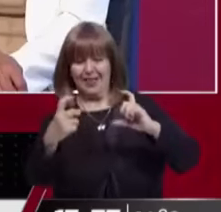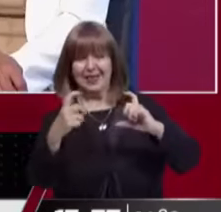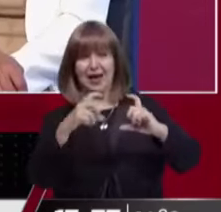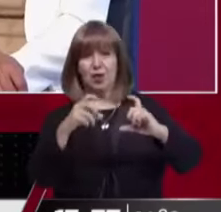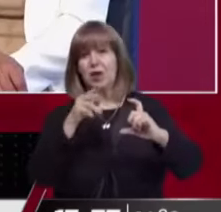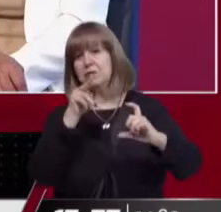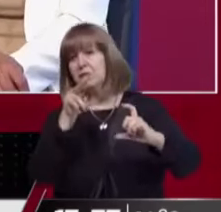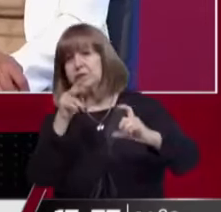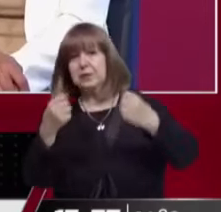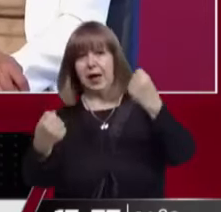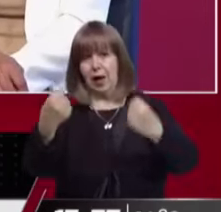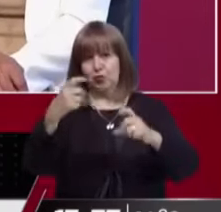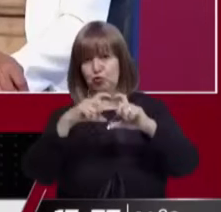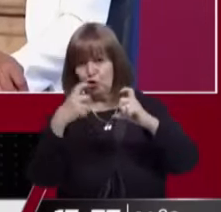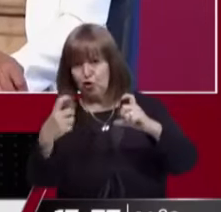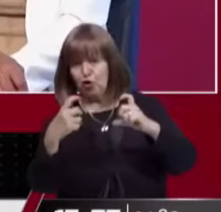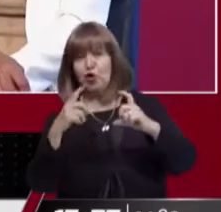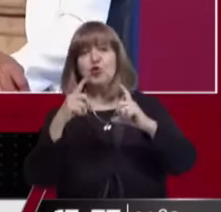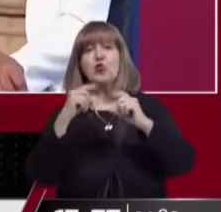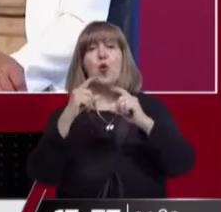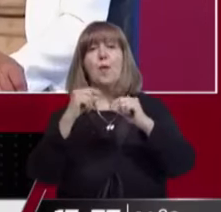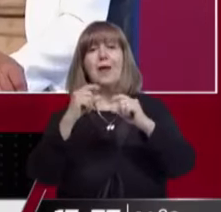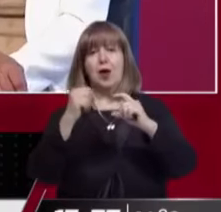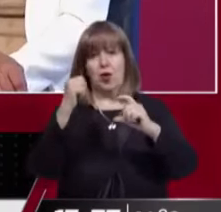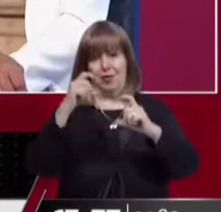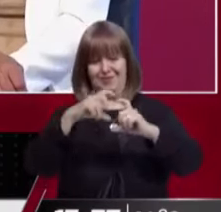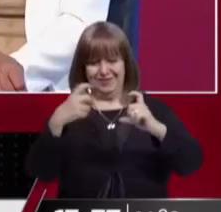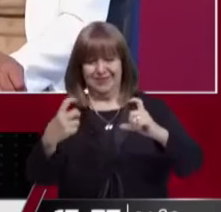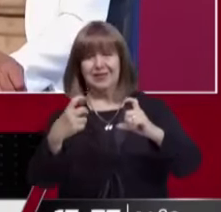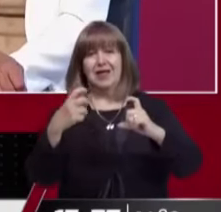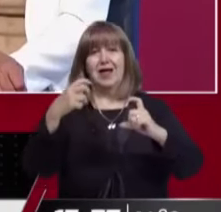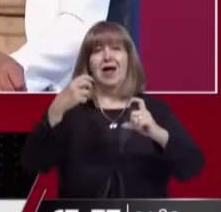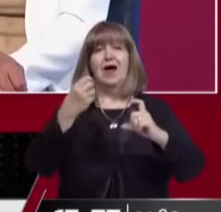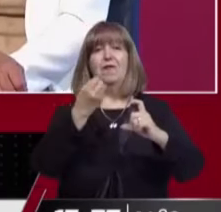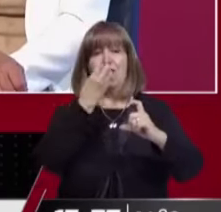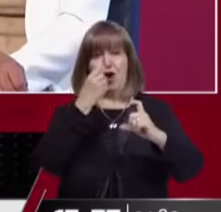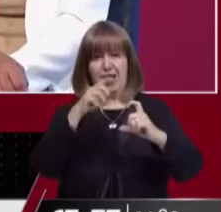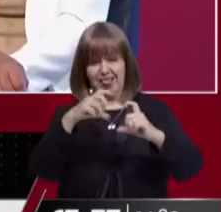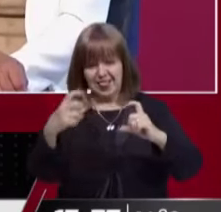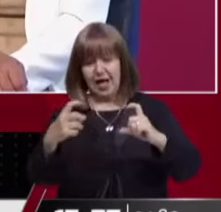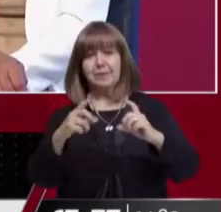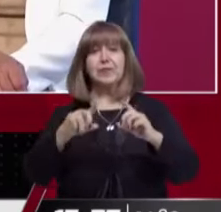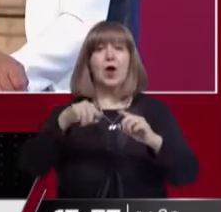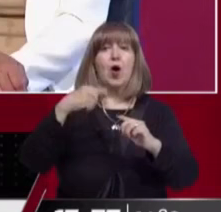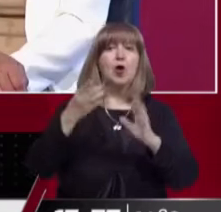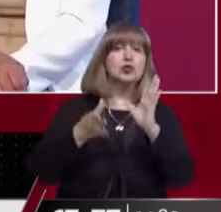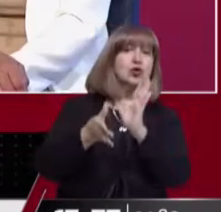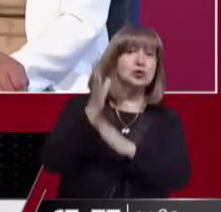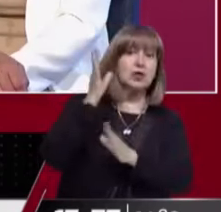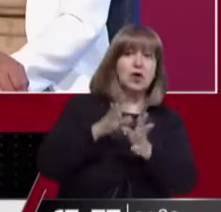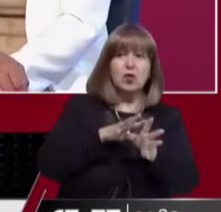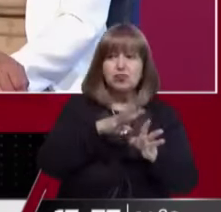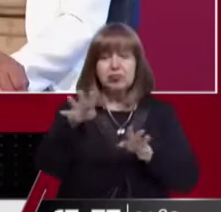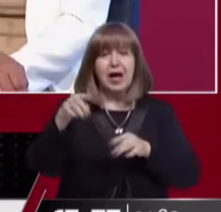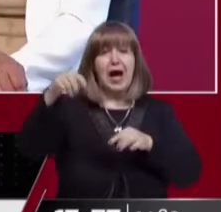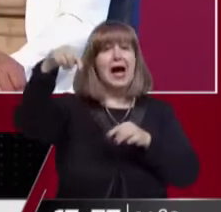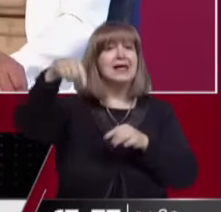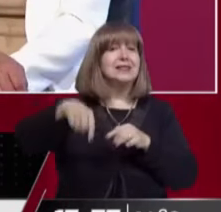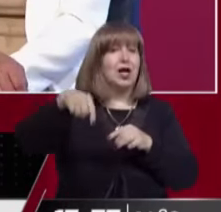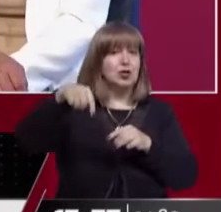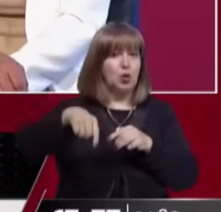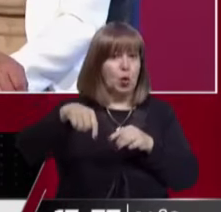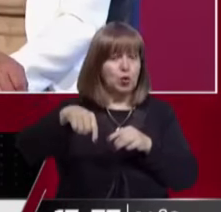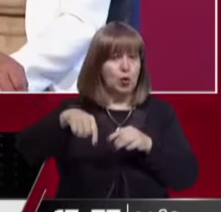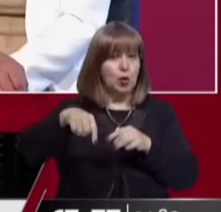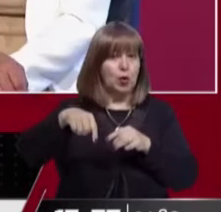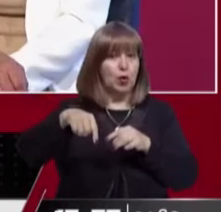matrícula, cada patente, ¿no? En la parte trasera del auto. Y muchos otros se fueron hacia el sur de la península,